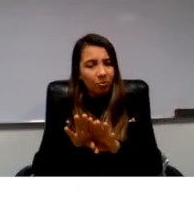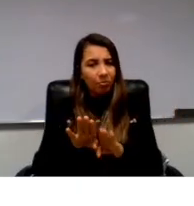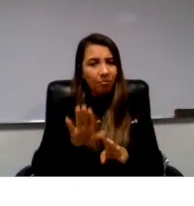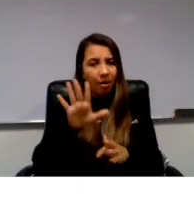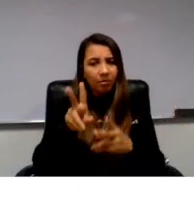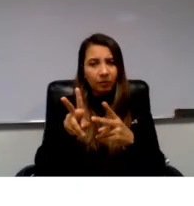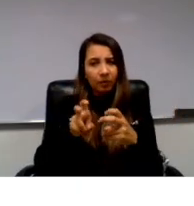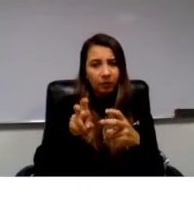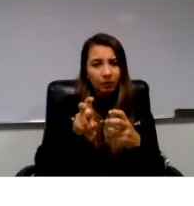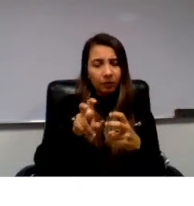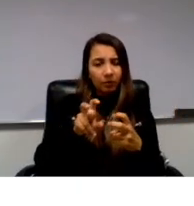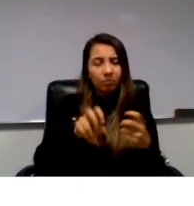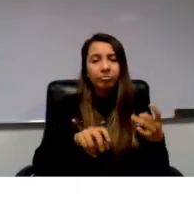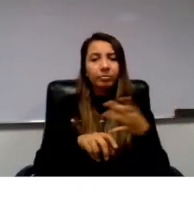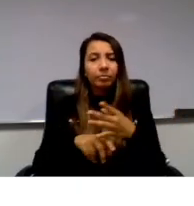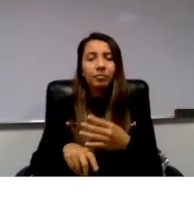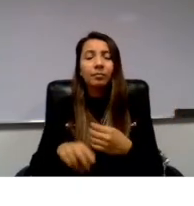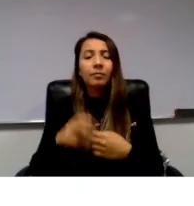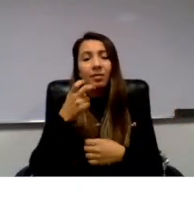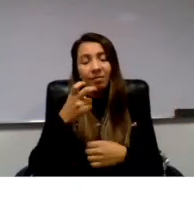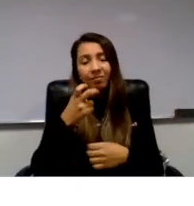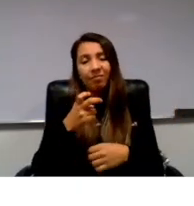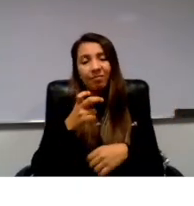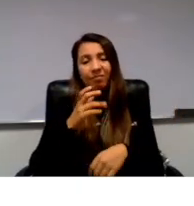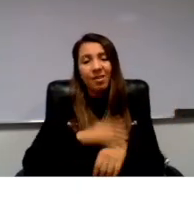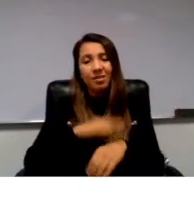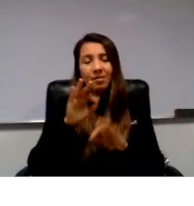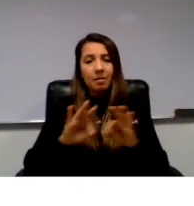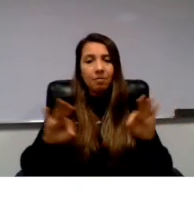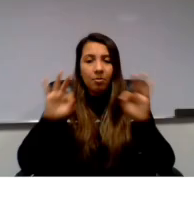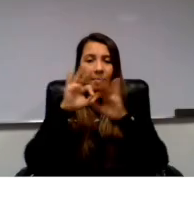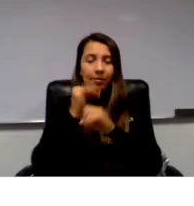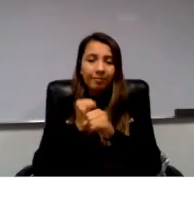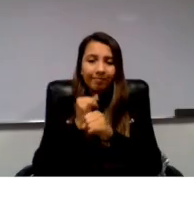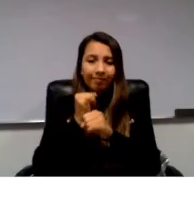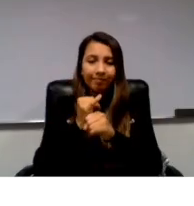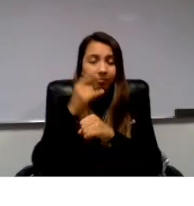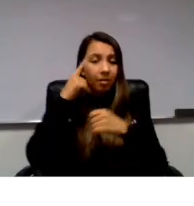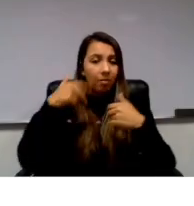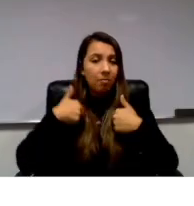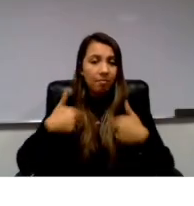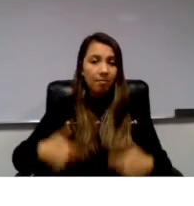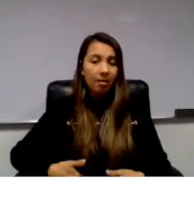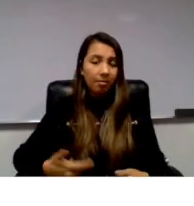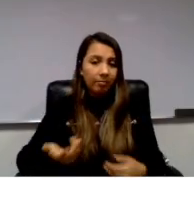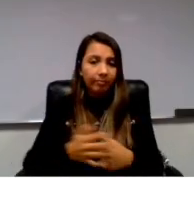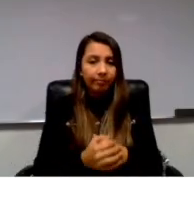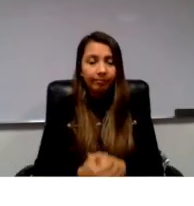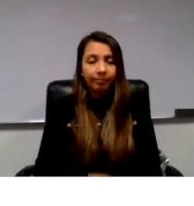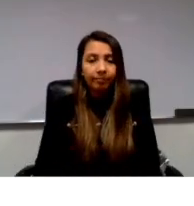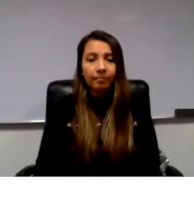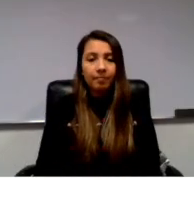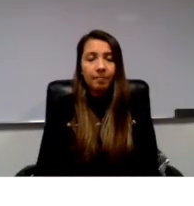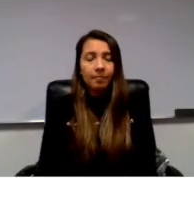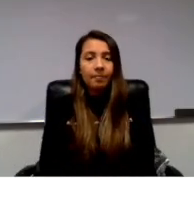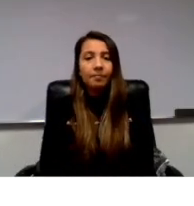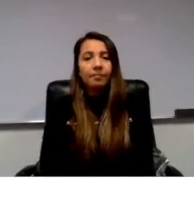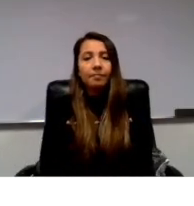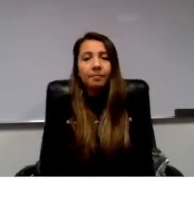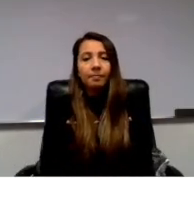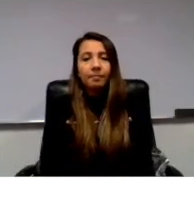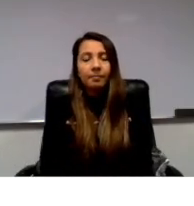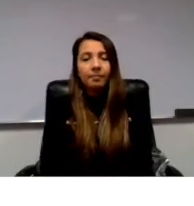es una de las líneas de investigación más importantes para la humanidad en este momento, lo considero, ¿no?